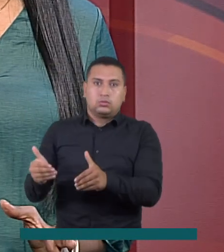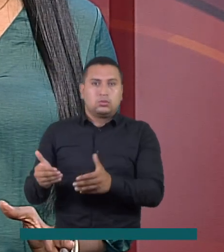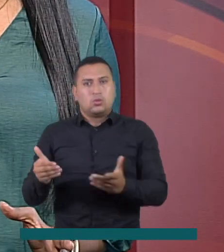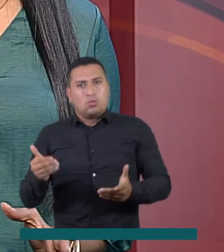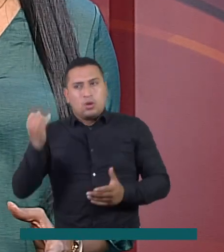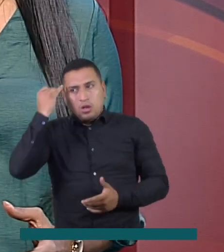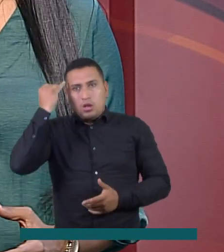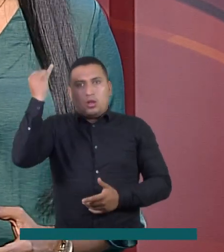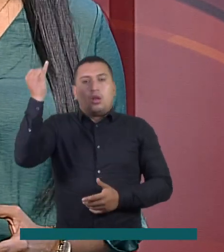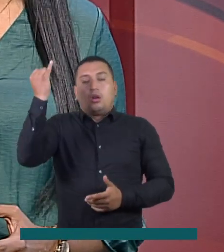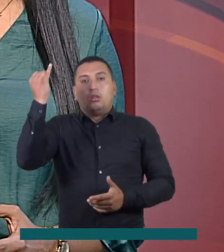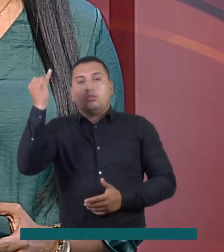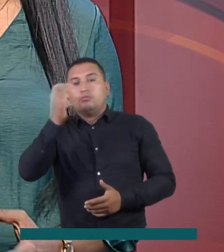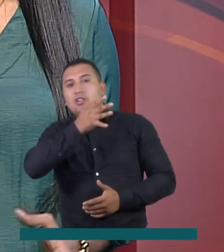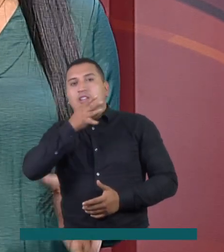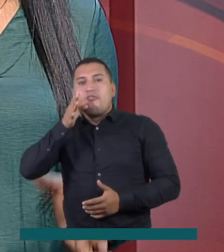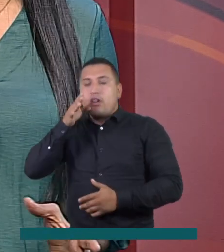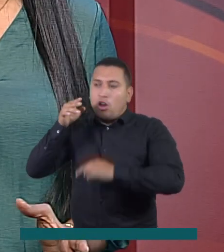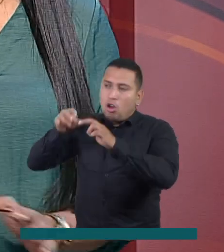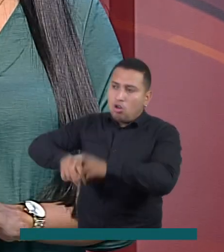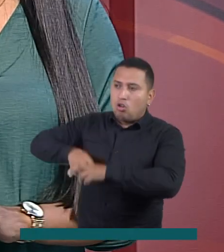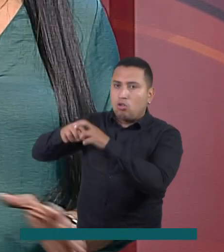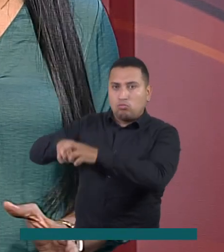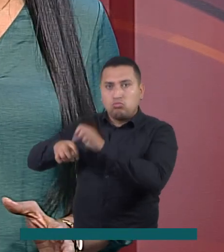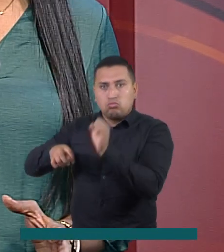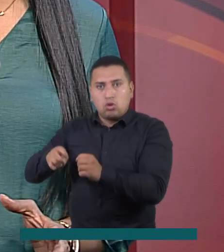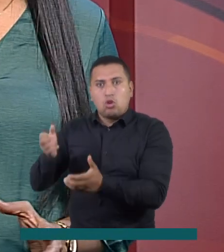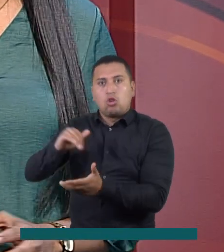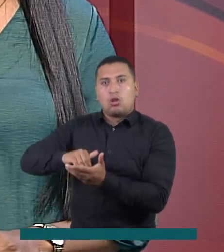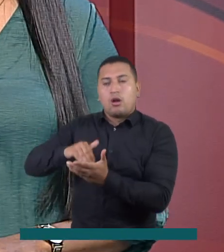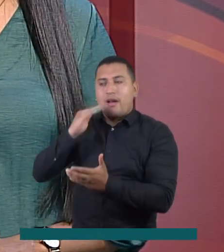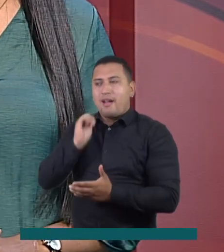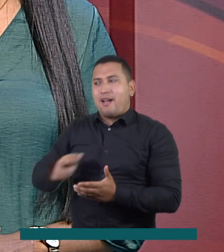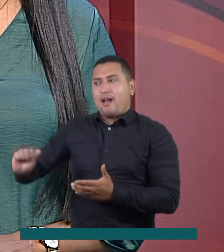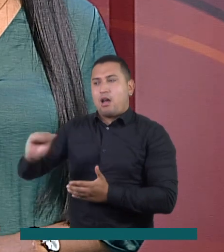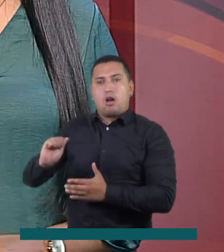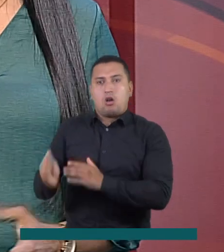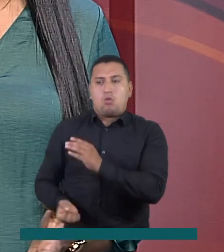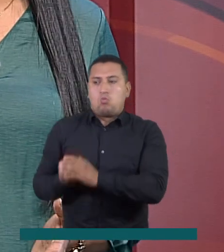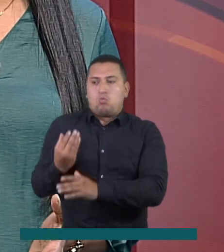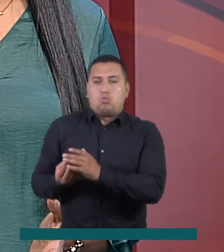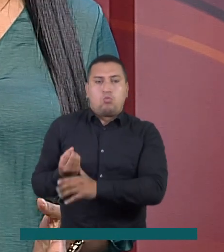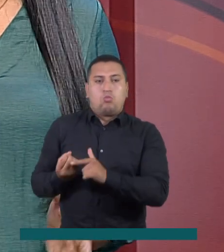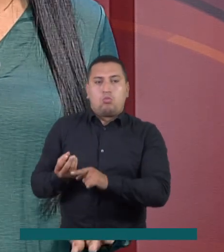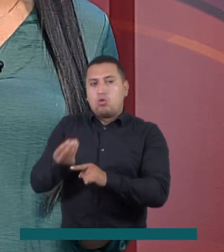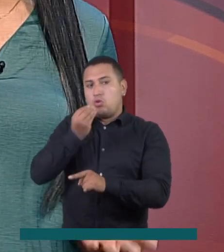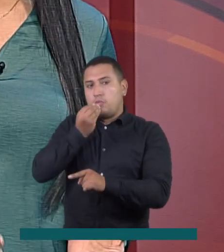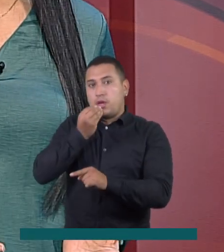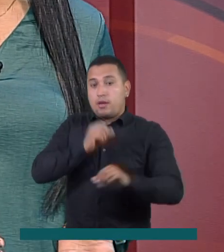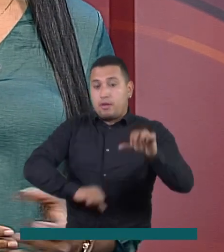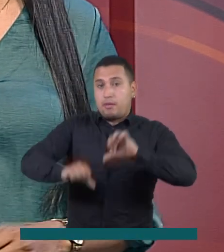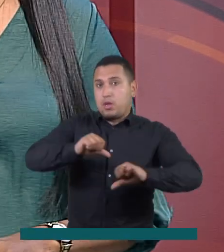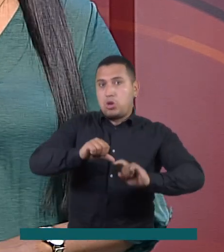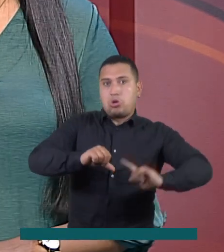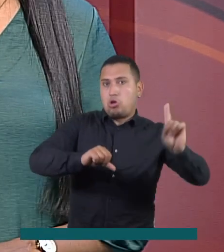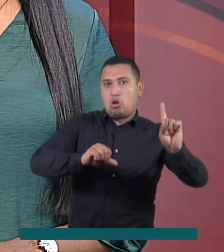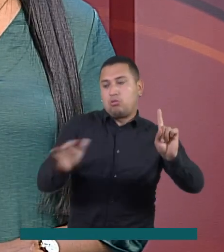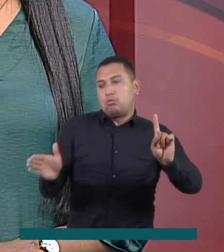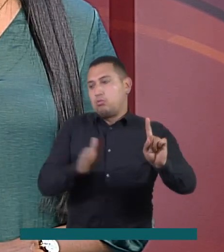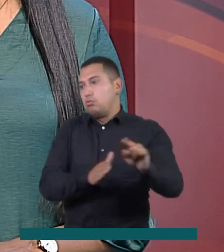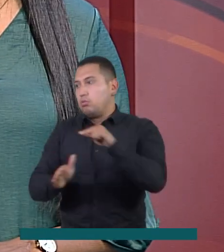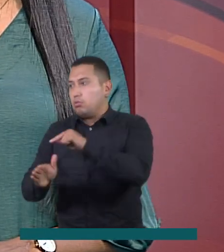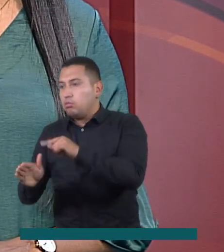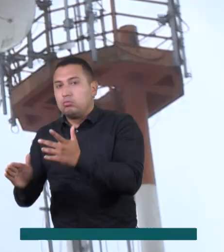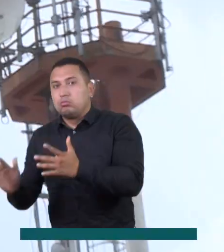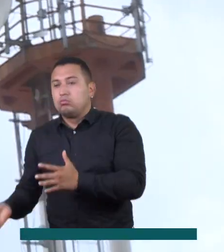su idea de volver al campo con otras mujeres y ahora, entre todas, producen alimentos sin químicos que han ofrecido en ferias municipales y las redes